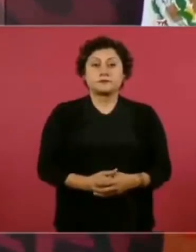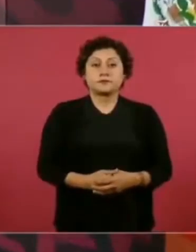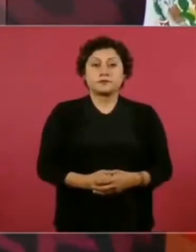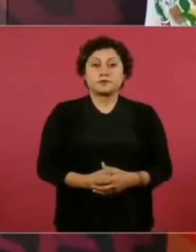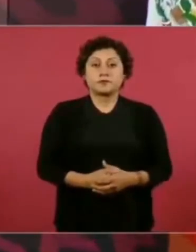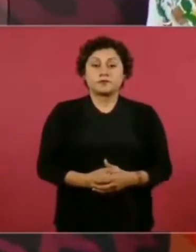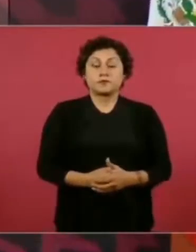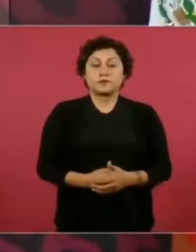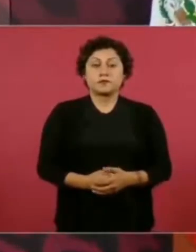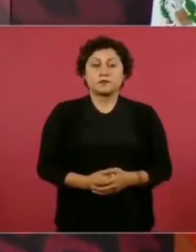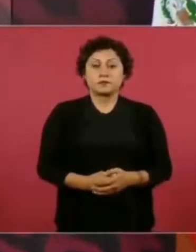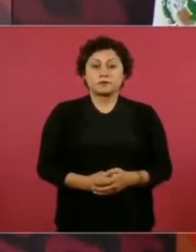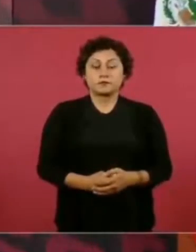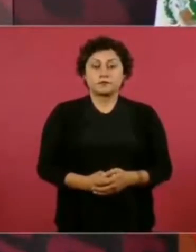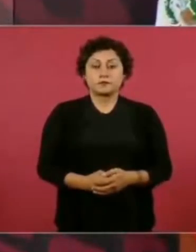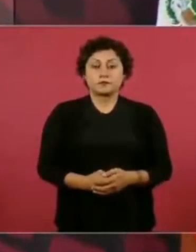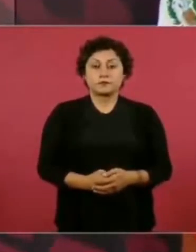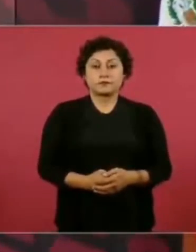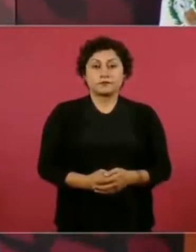que se